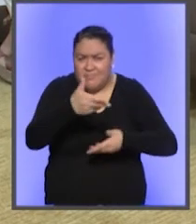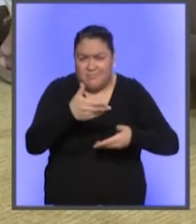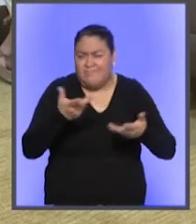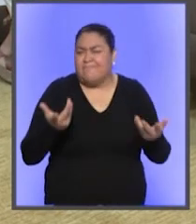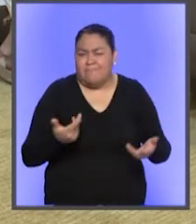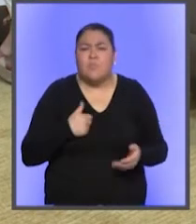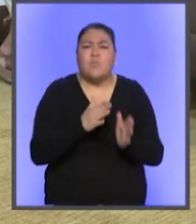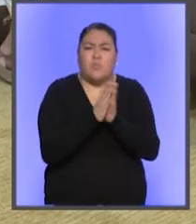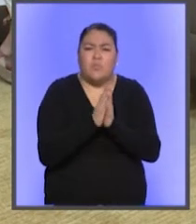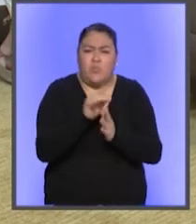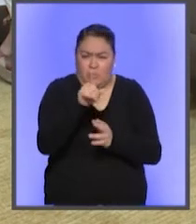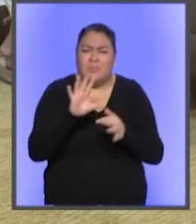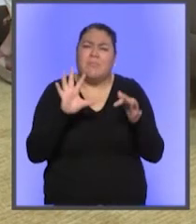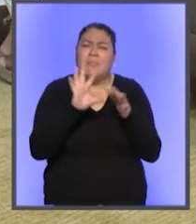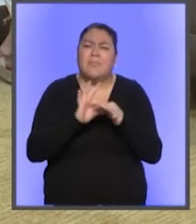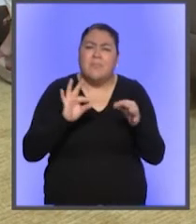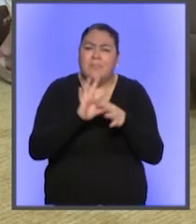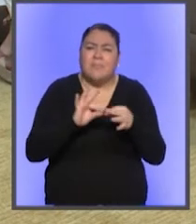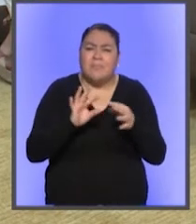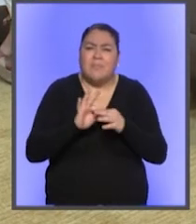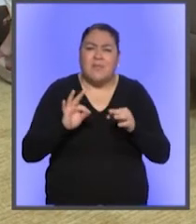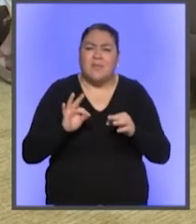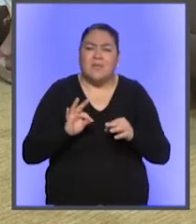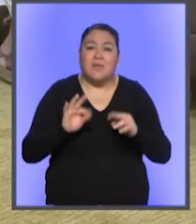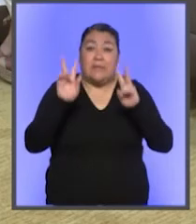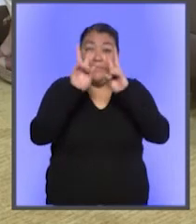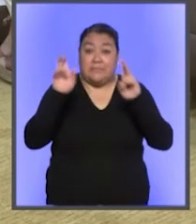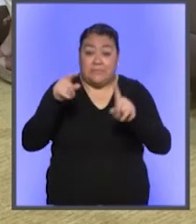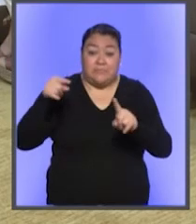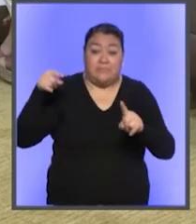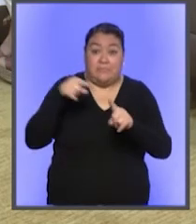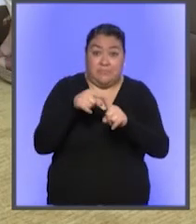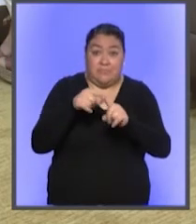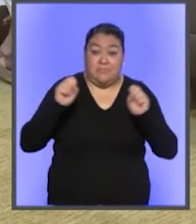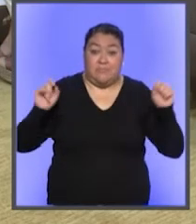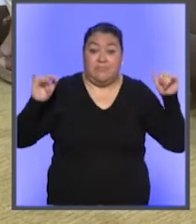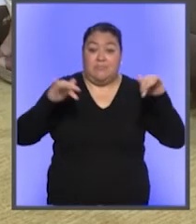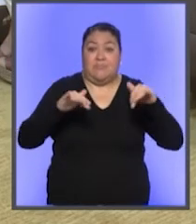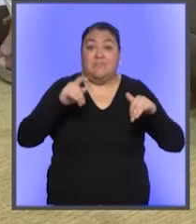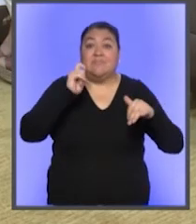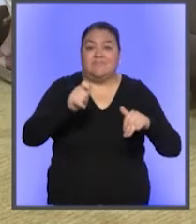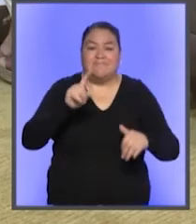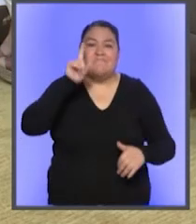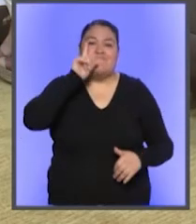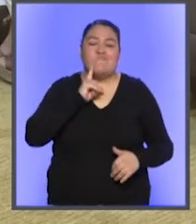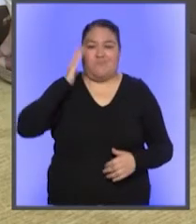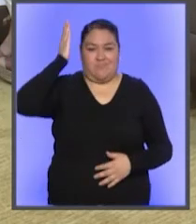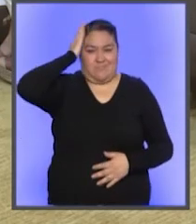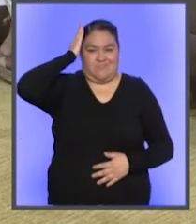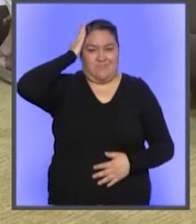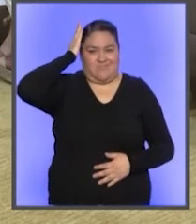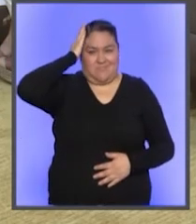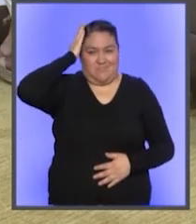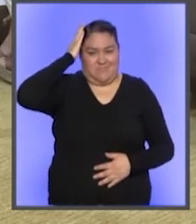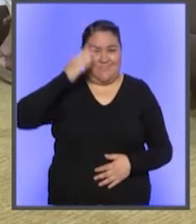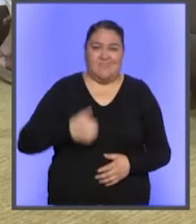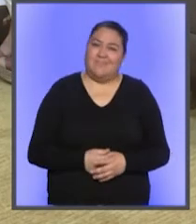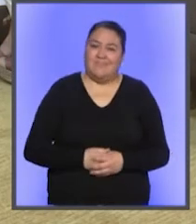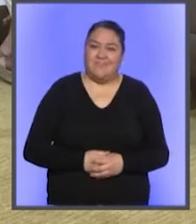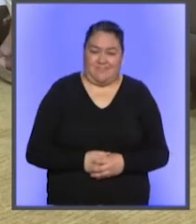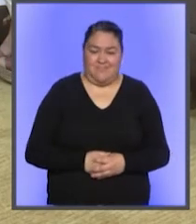y queremos que nos platique porque el tema de este encuentro también tuvo que ver con el liderazgo de las mujeres